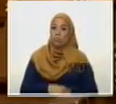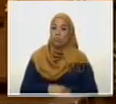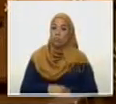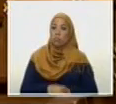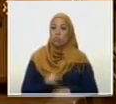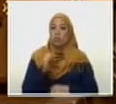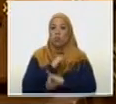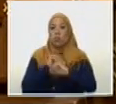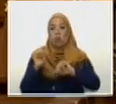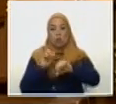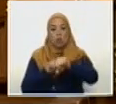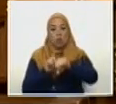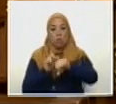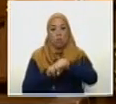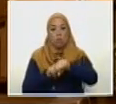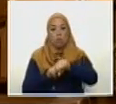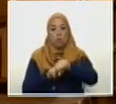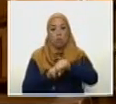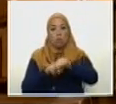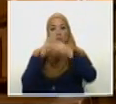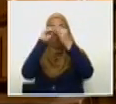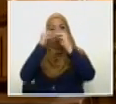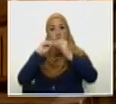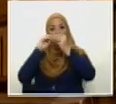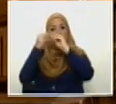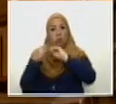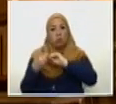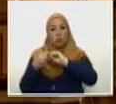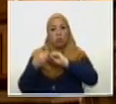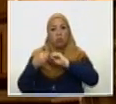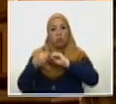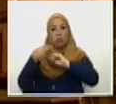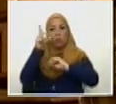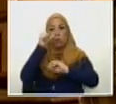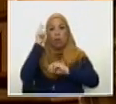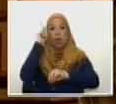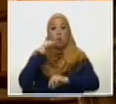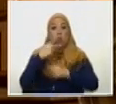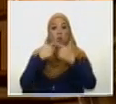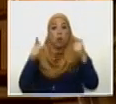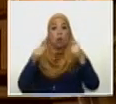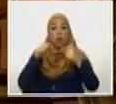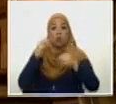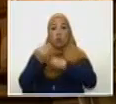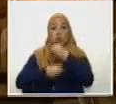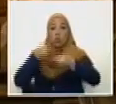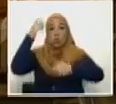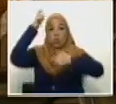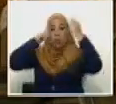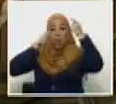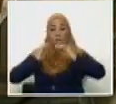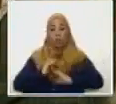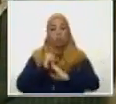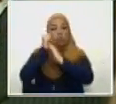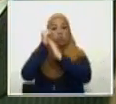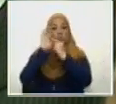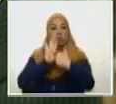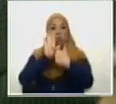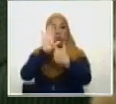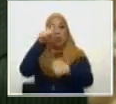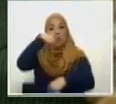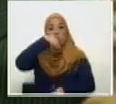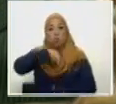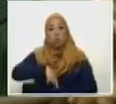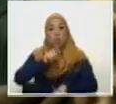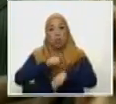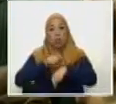fueron los tiempos de reivindicar al padre de la patria, Simón Bolívar, como lo hizo el comandante Chávez. Y estos tiempos